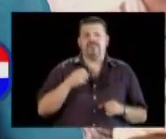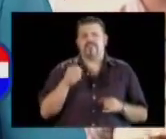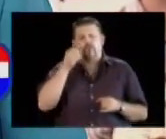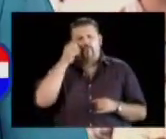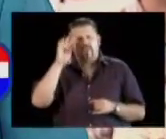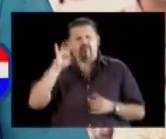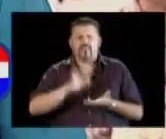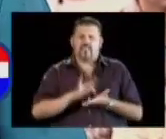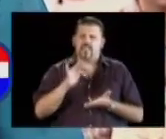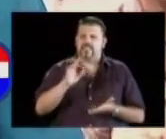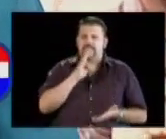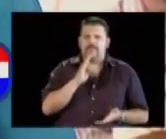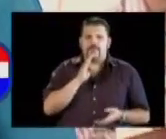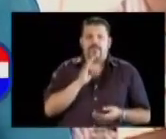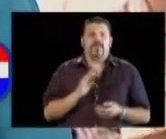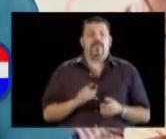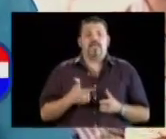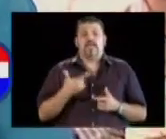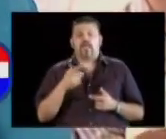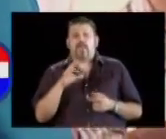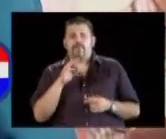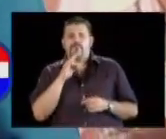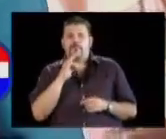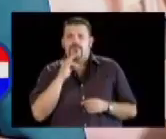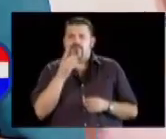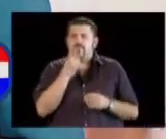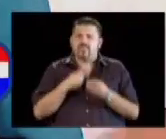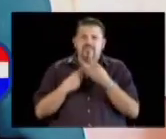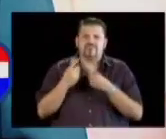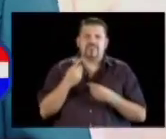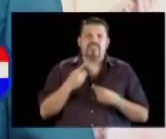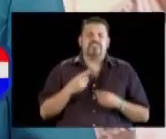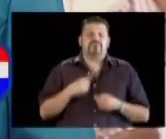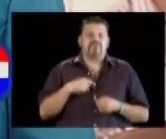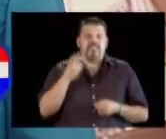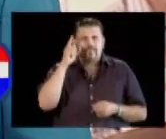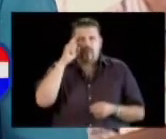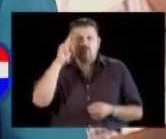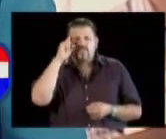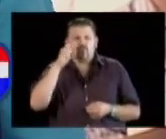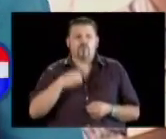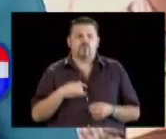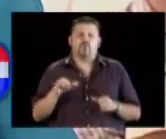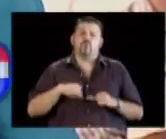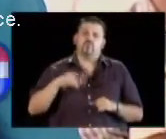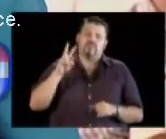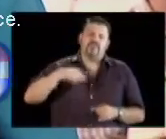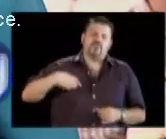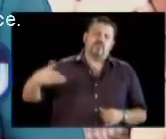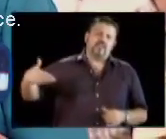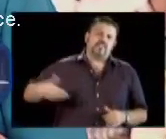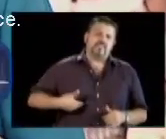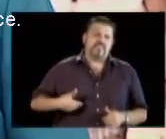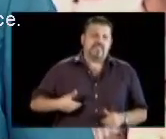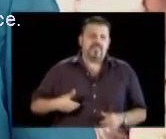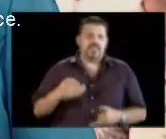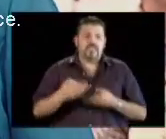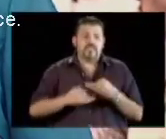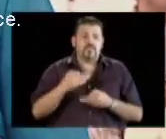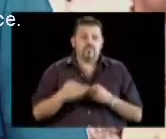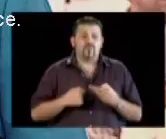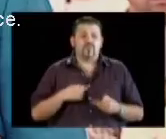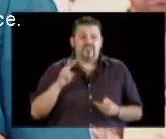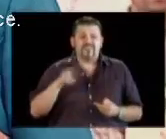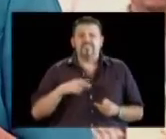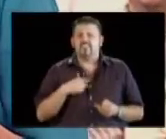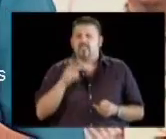a mi mamá, Rosy Gómez, que me recomendó tomar estos productos, pues tuve un accidente y he perseverado en la toma